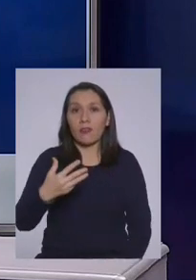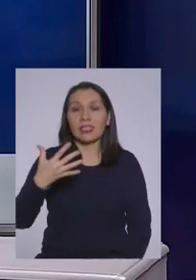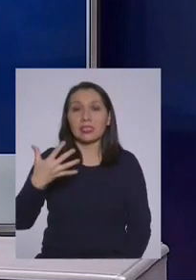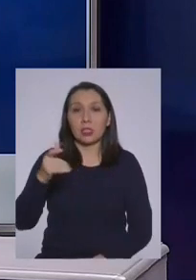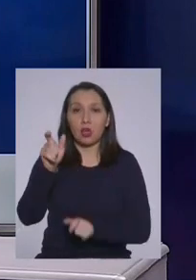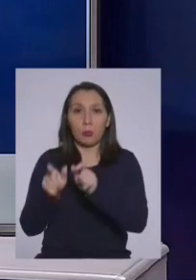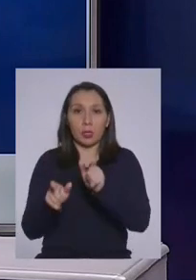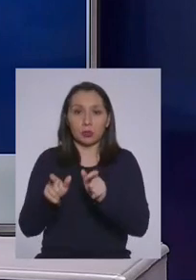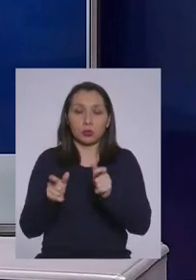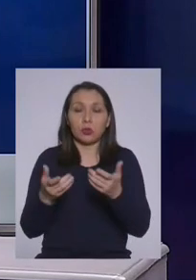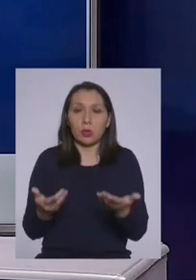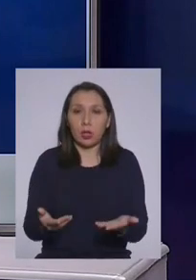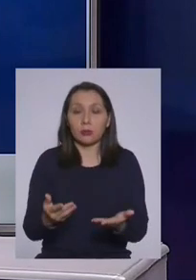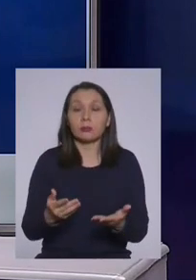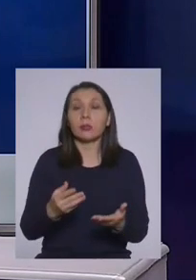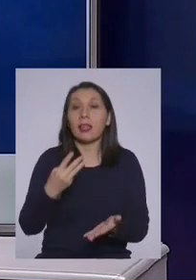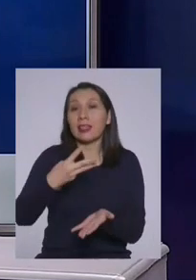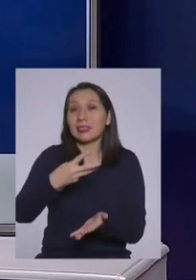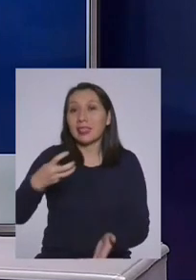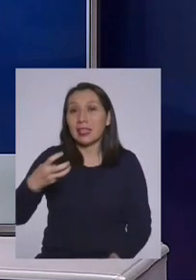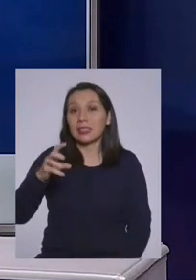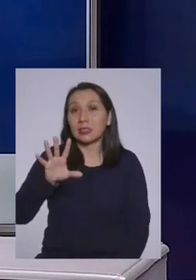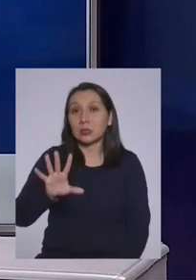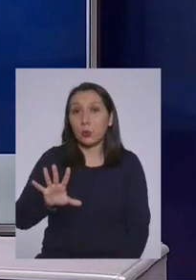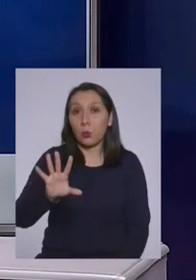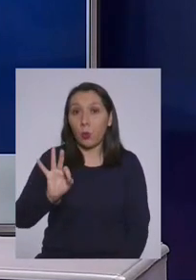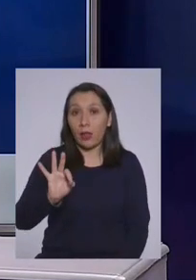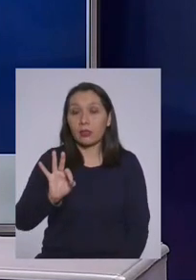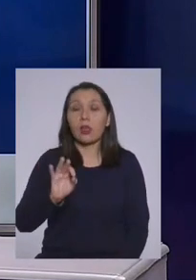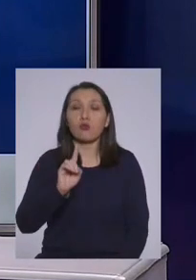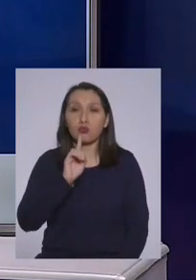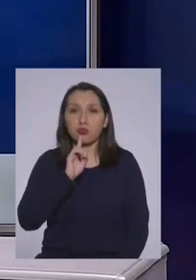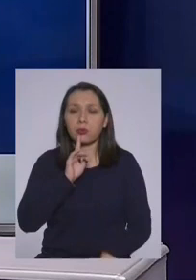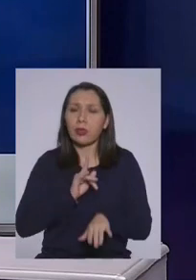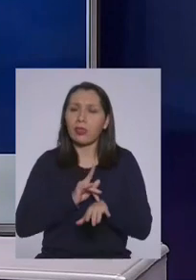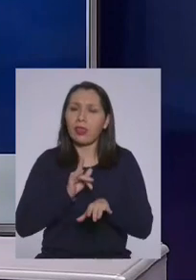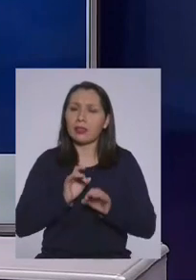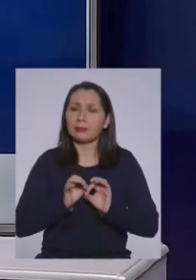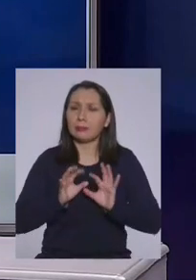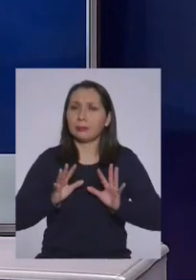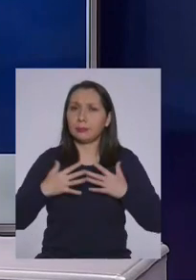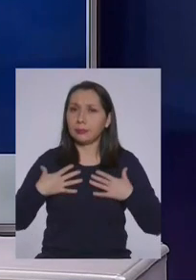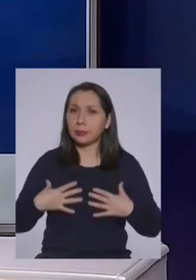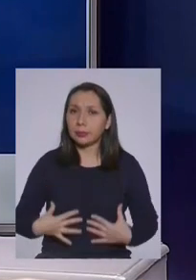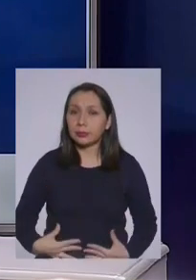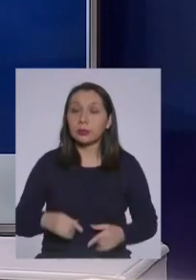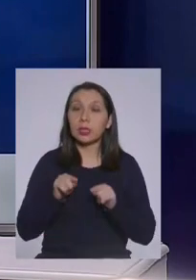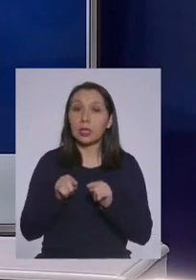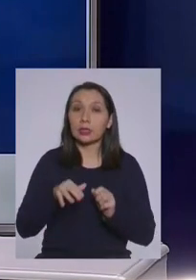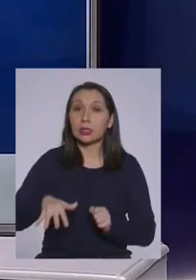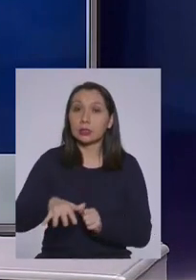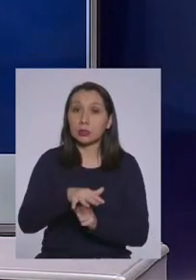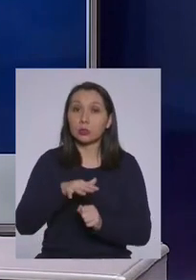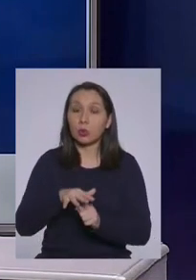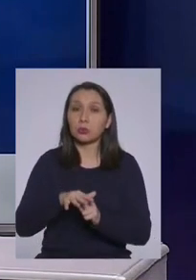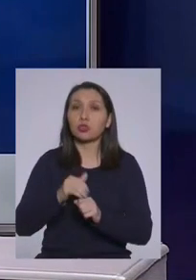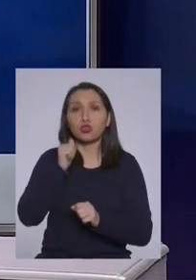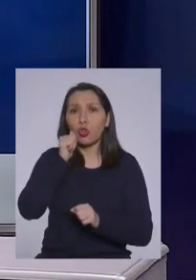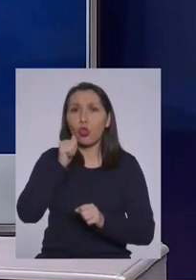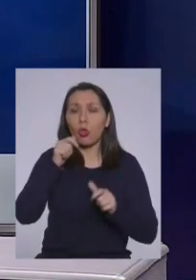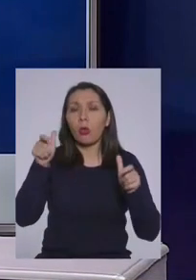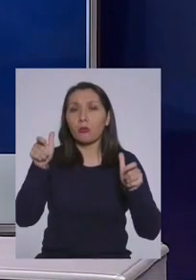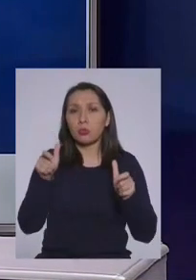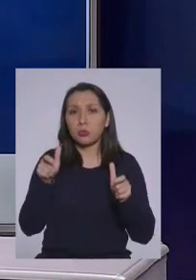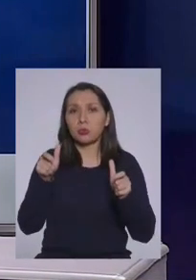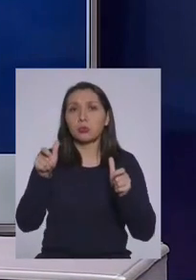1.995 personas, de las cuales 350 se encuentran en un estado crítico y esta situación viene bajando,